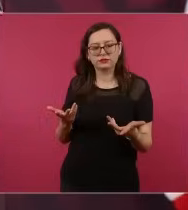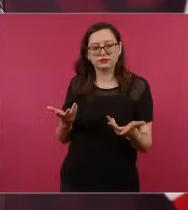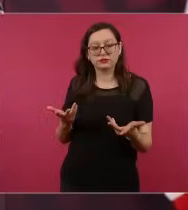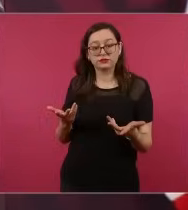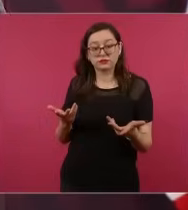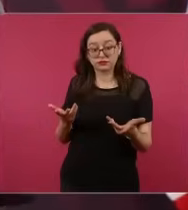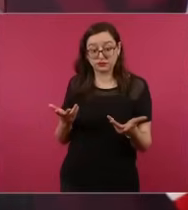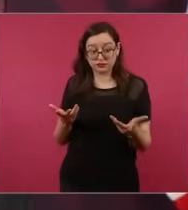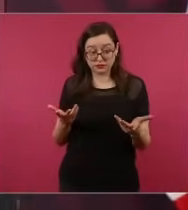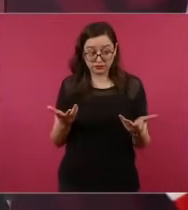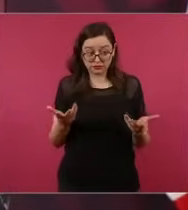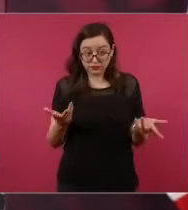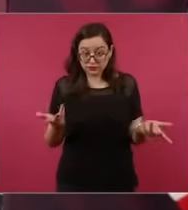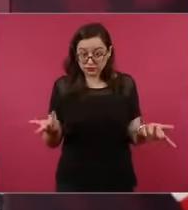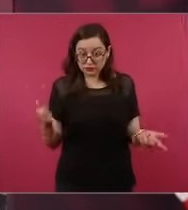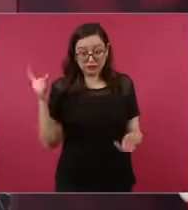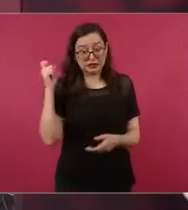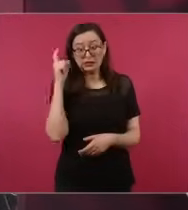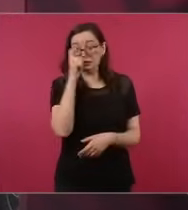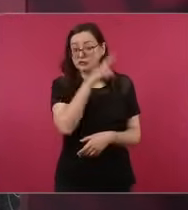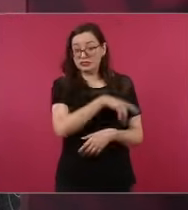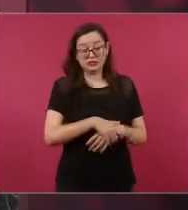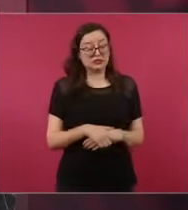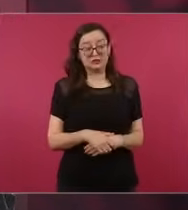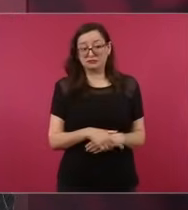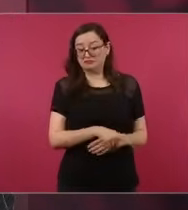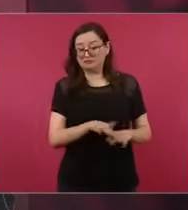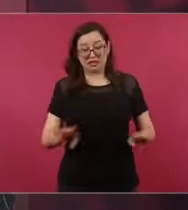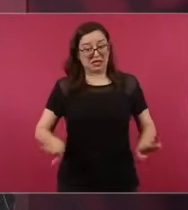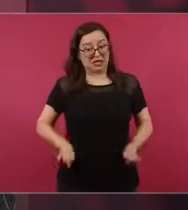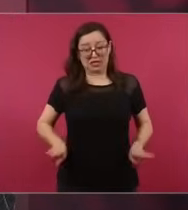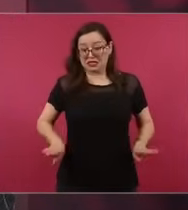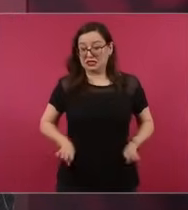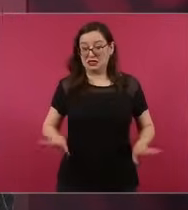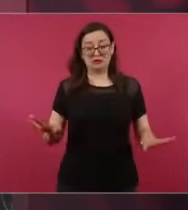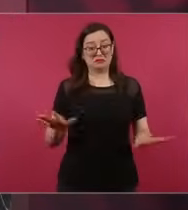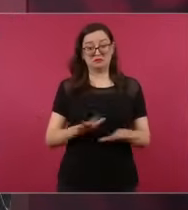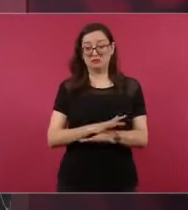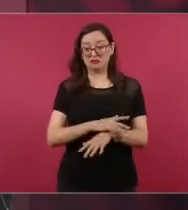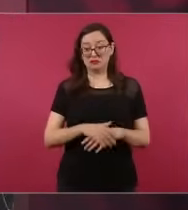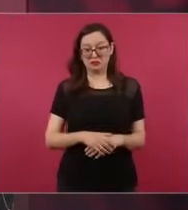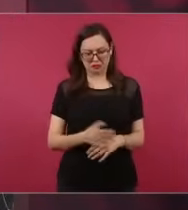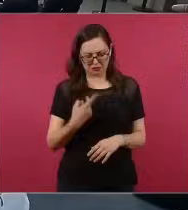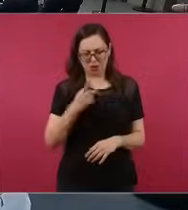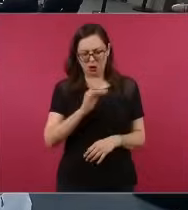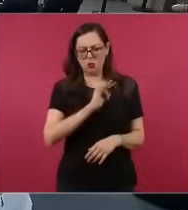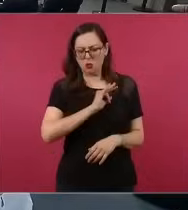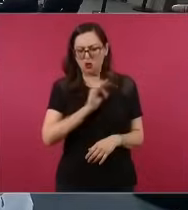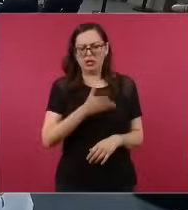La tienen difícil, pero se pueden ir a un retiro